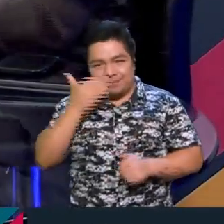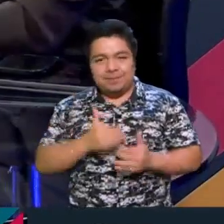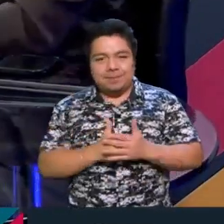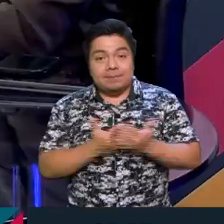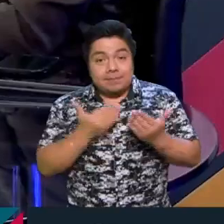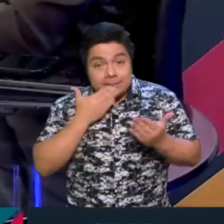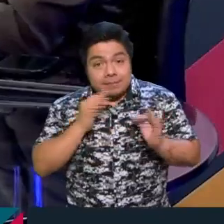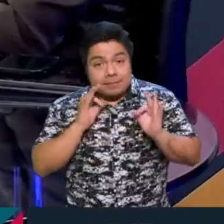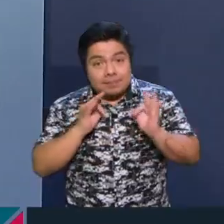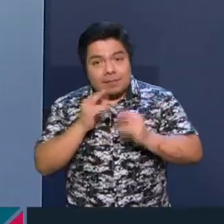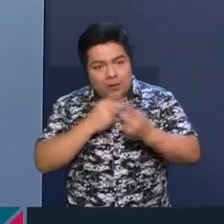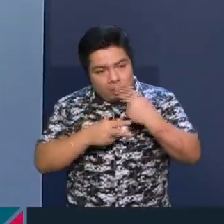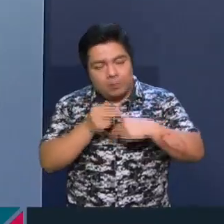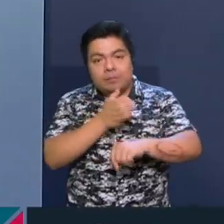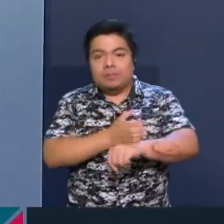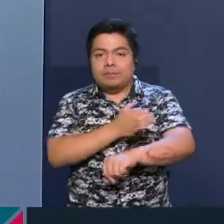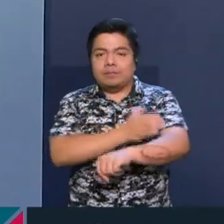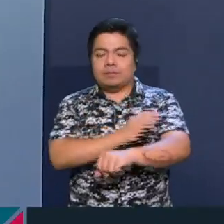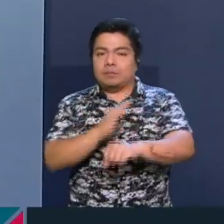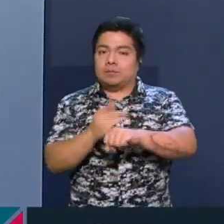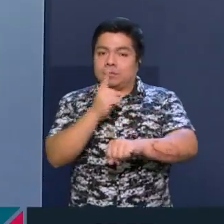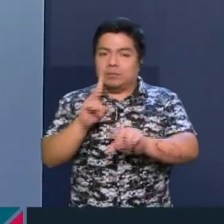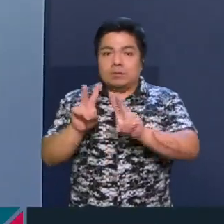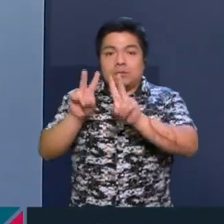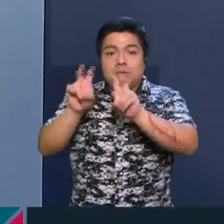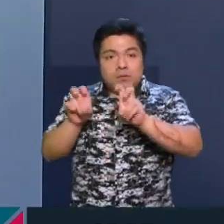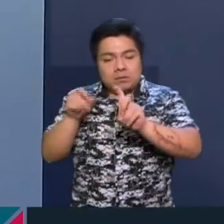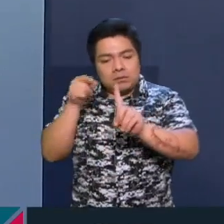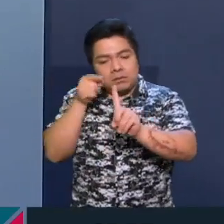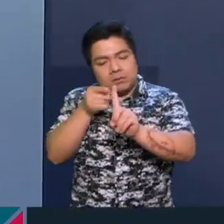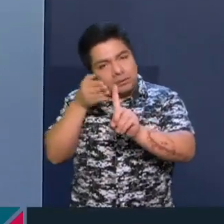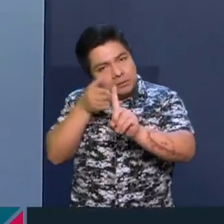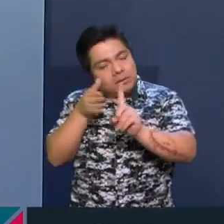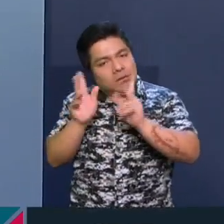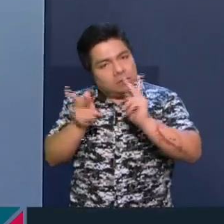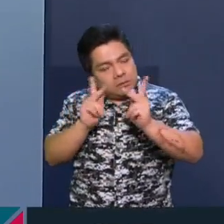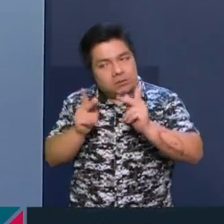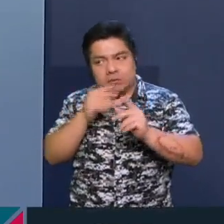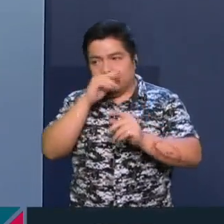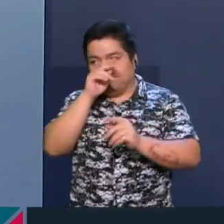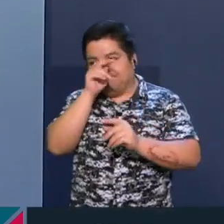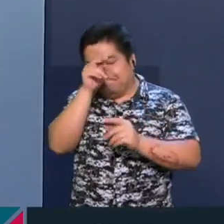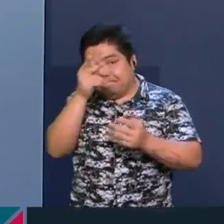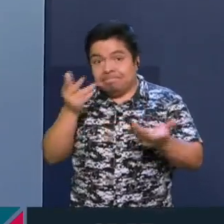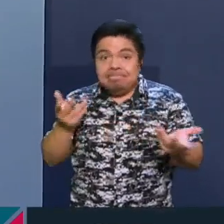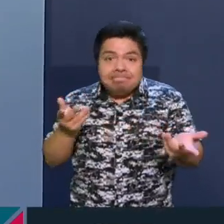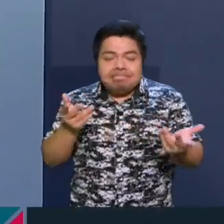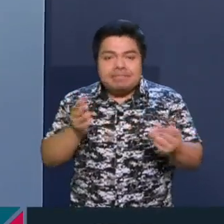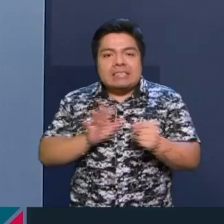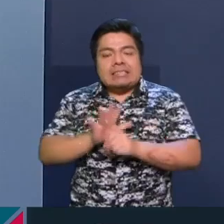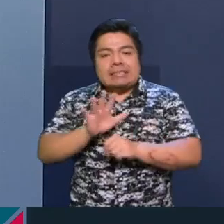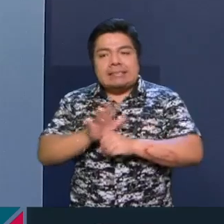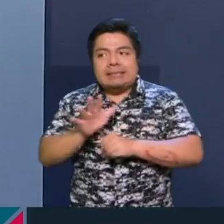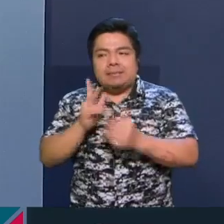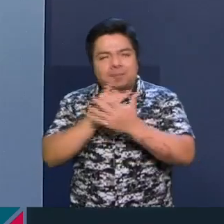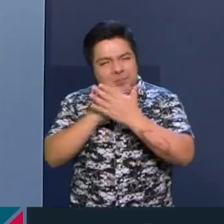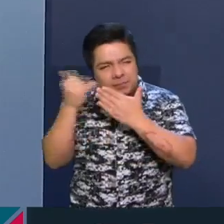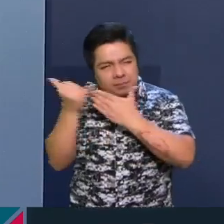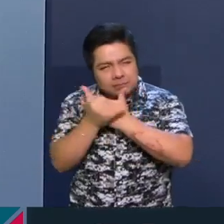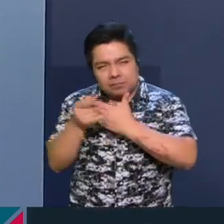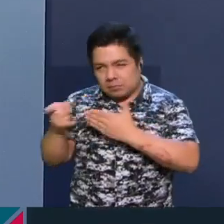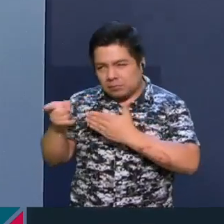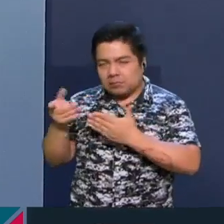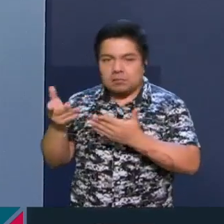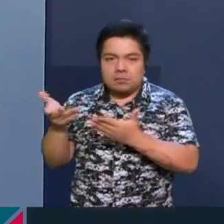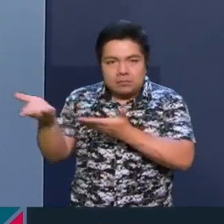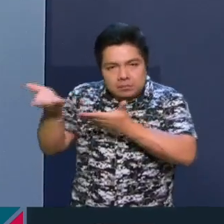Qué bueno que nos acompañas porque hay un tema que evidentemente hay que discutir y problematizar un poquito contigo. Y es este proyecto que